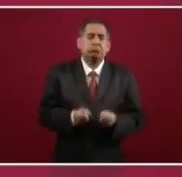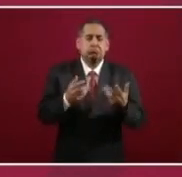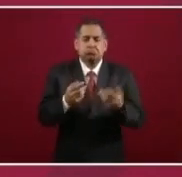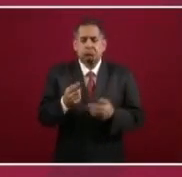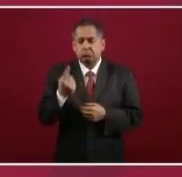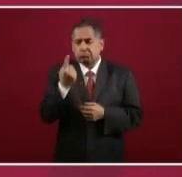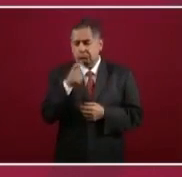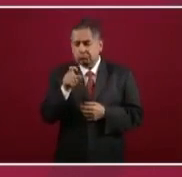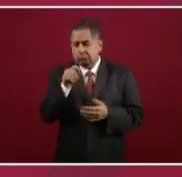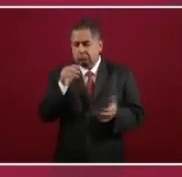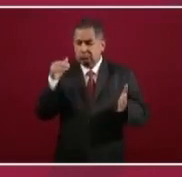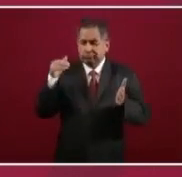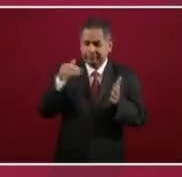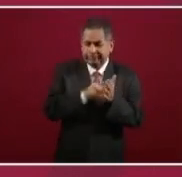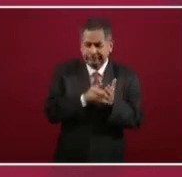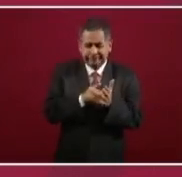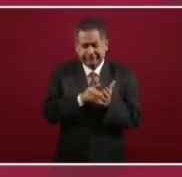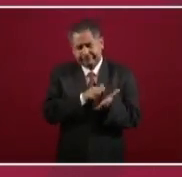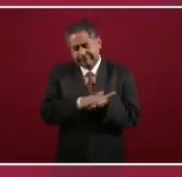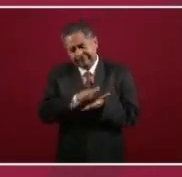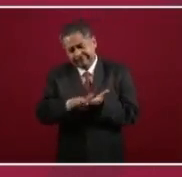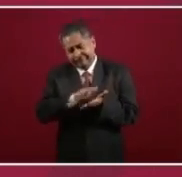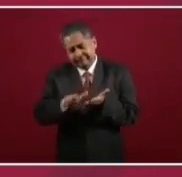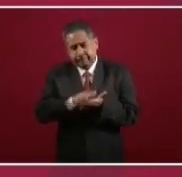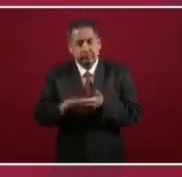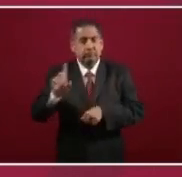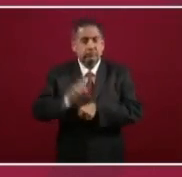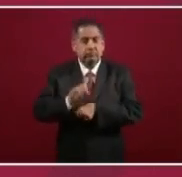120 mil ejemplares diarios